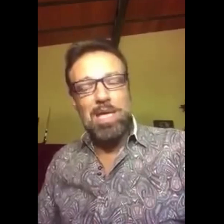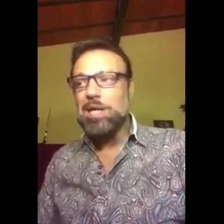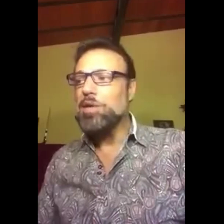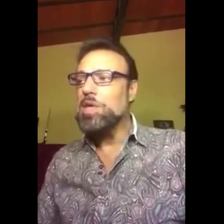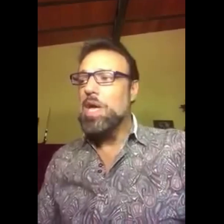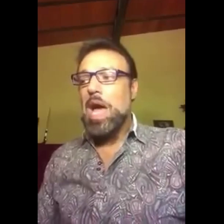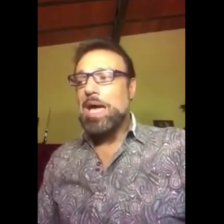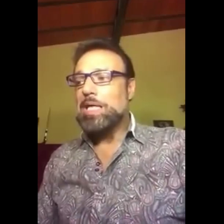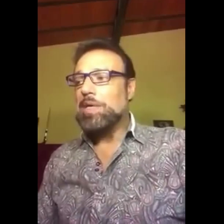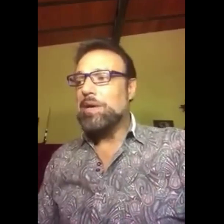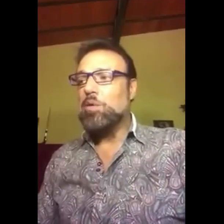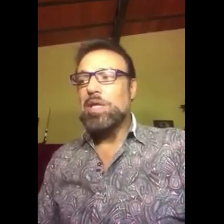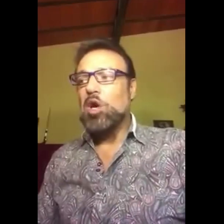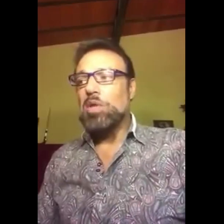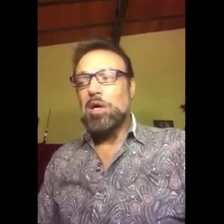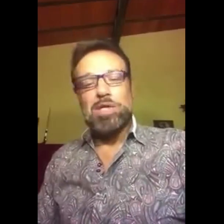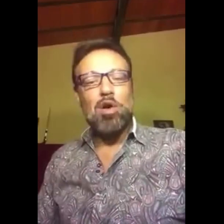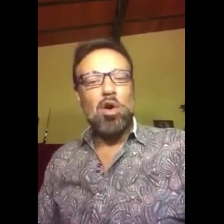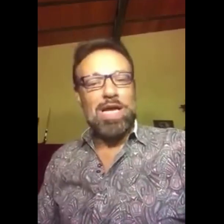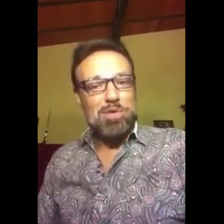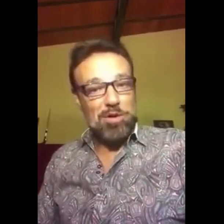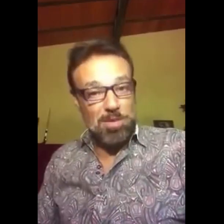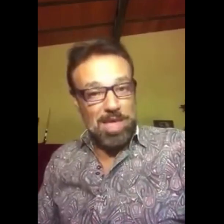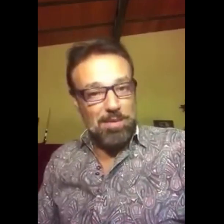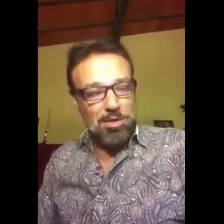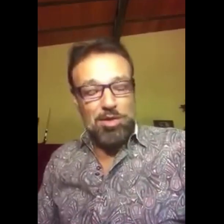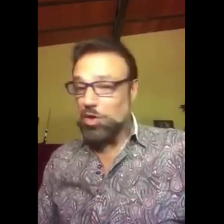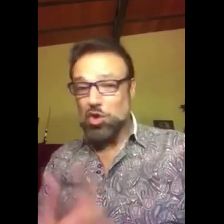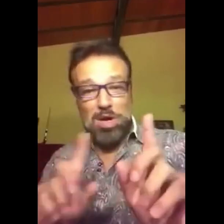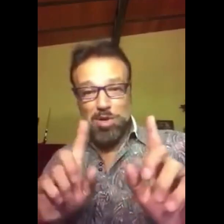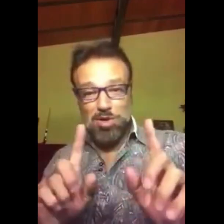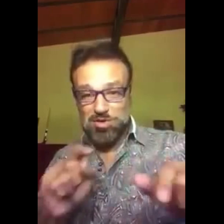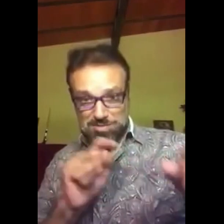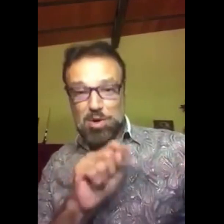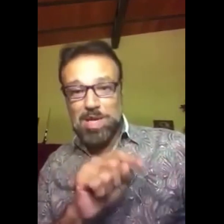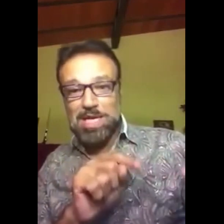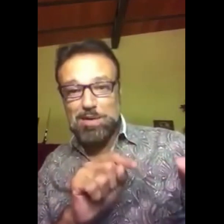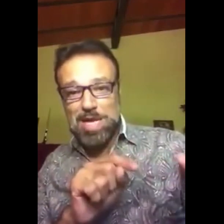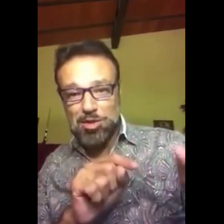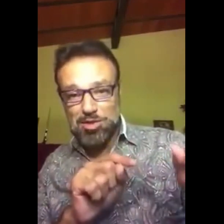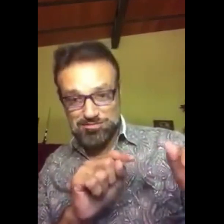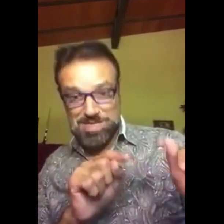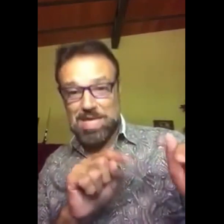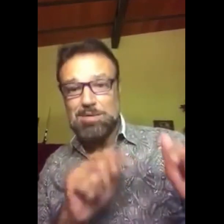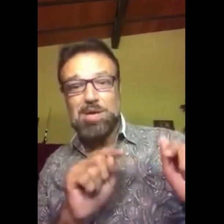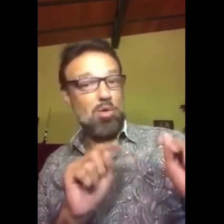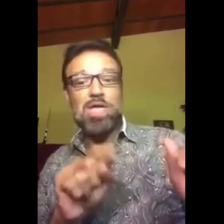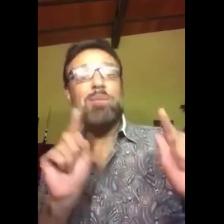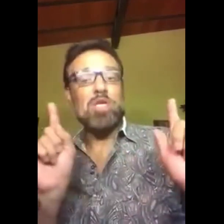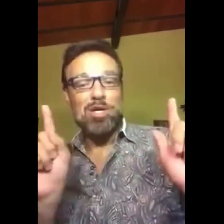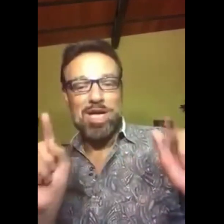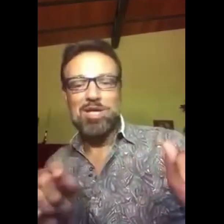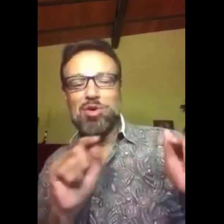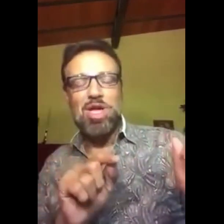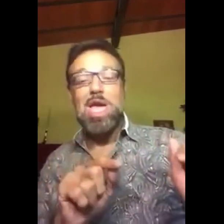través de intermediarios. Ahí te vas a dar cuenta cómo te acostaron con la causa de los medicamentos. Yo no hablo, Momo Venegas hablando, ¿sí?